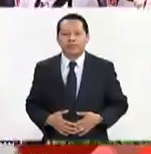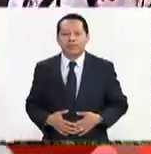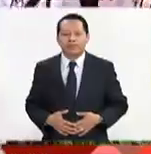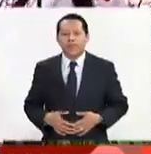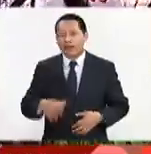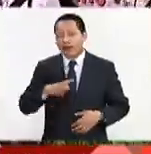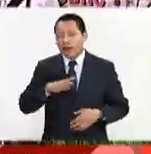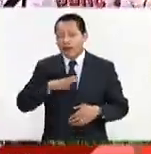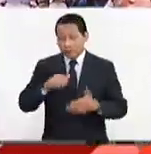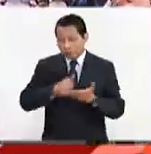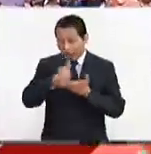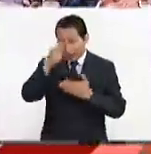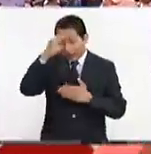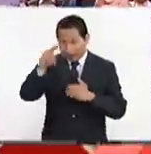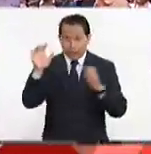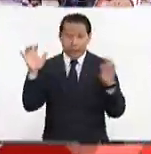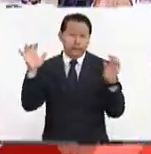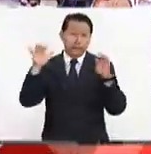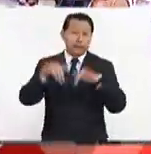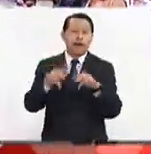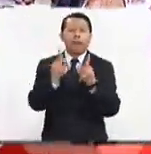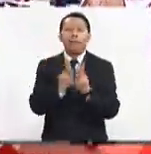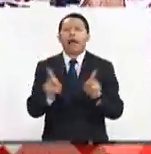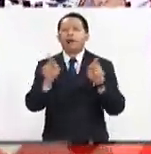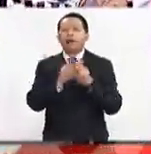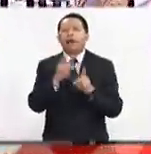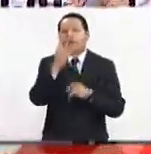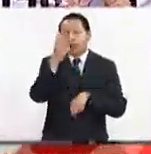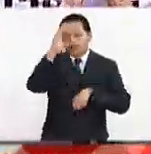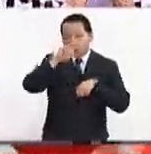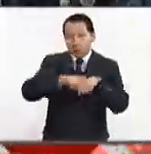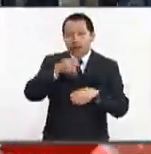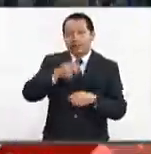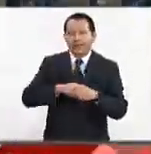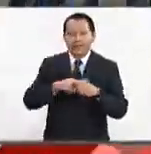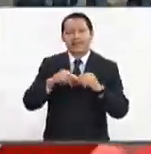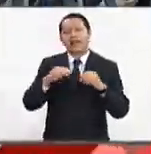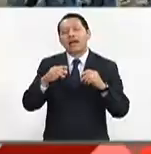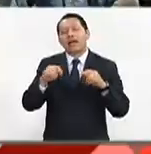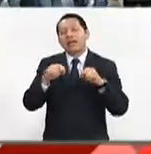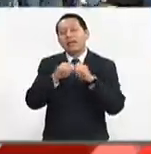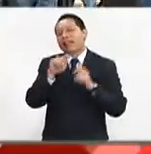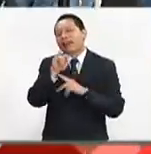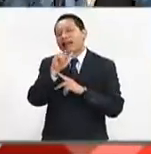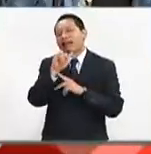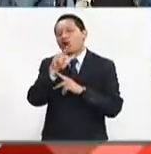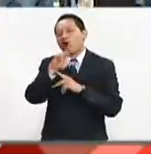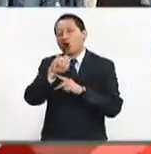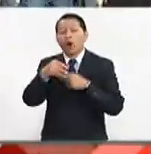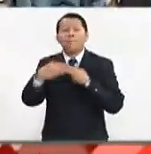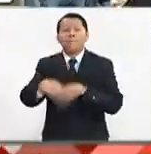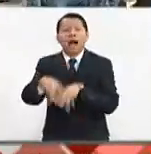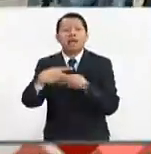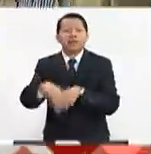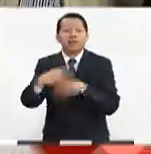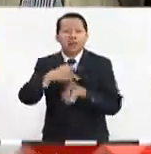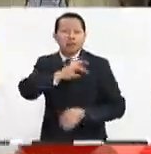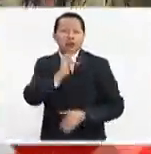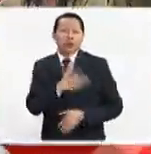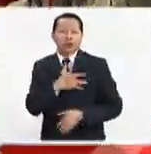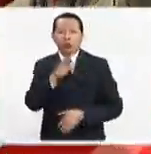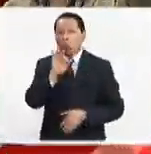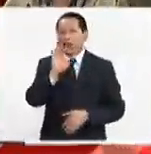Cientos de capitalinos se reunieron en la Plaza de las Tres Culturas en Tlatelolco para participar en la marcha conmemorativa por el